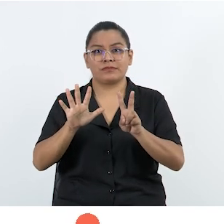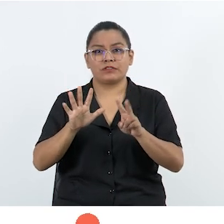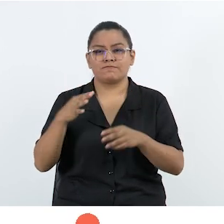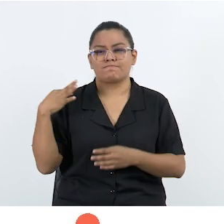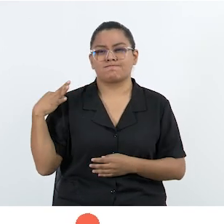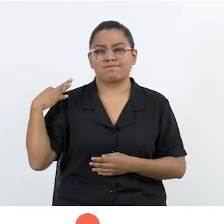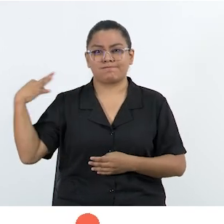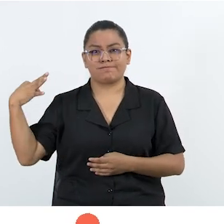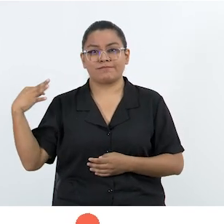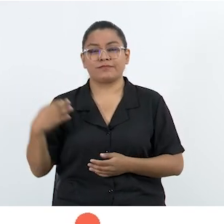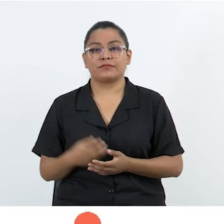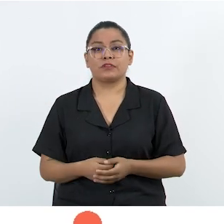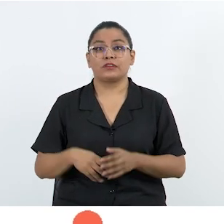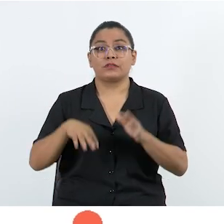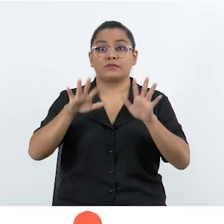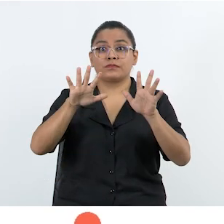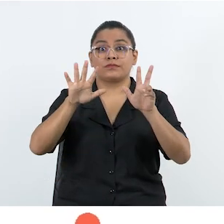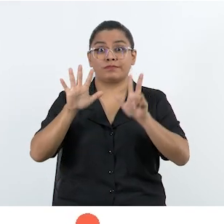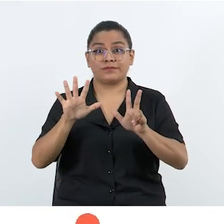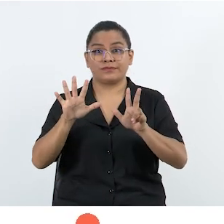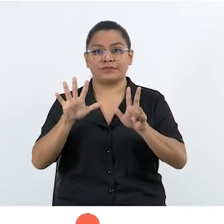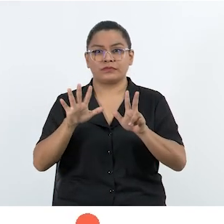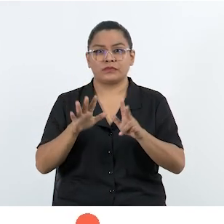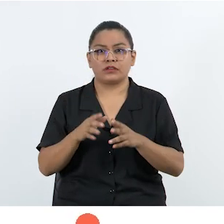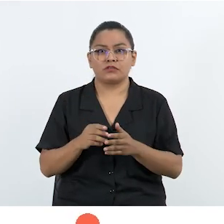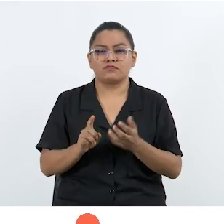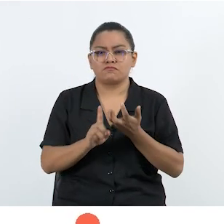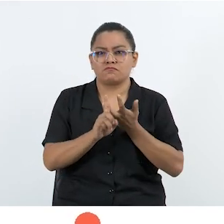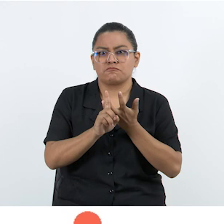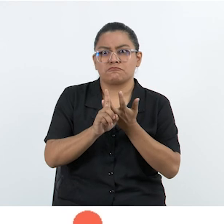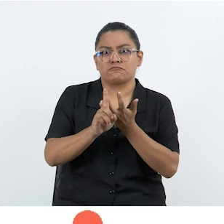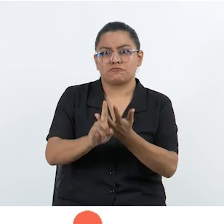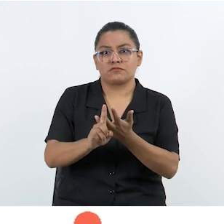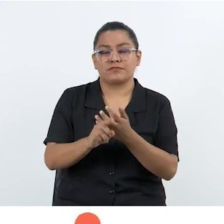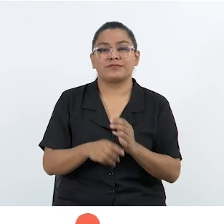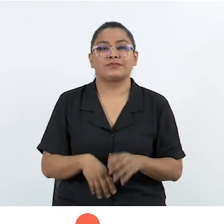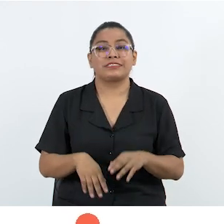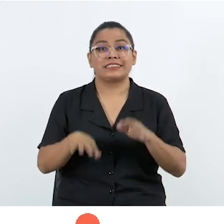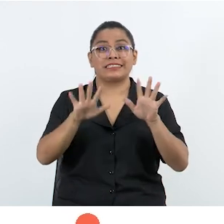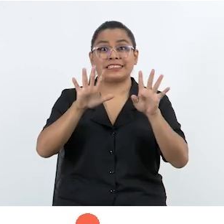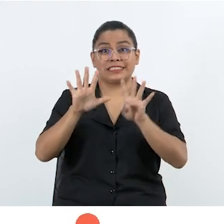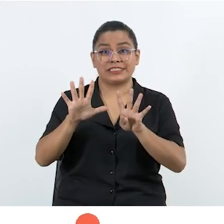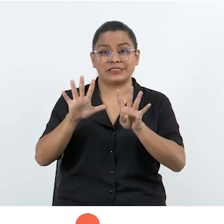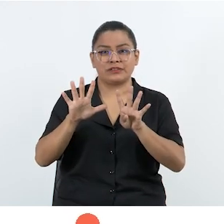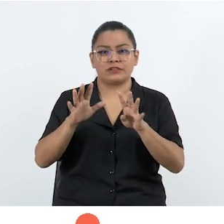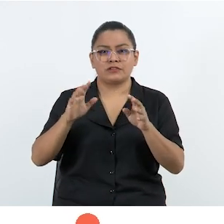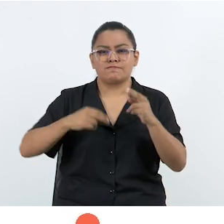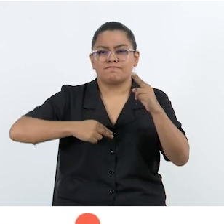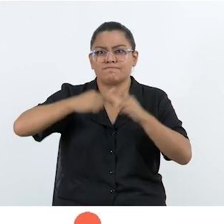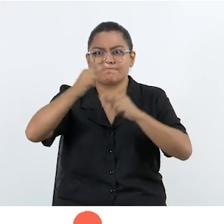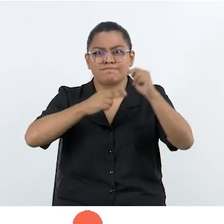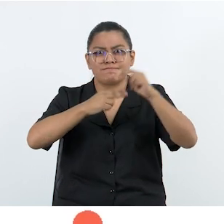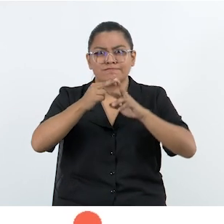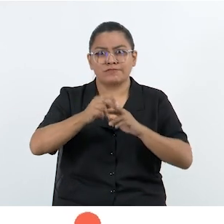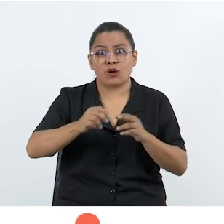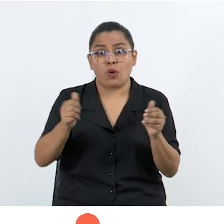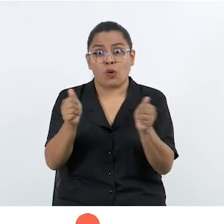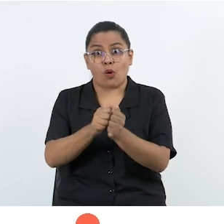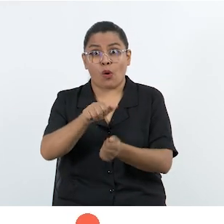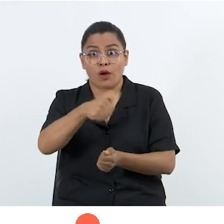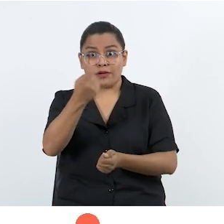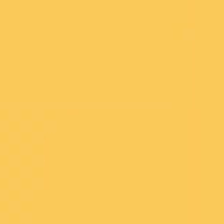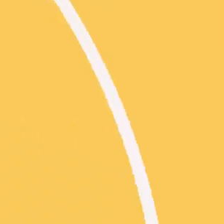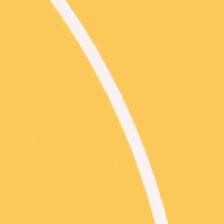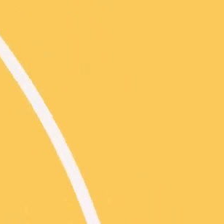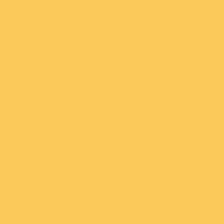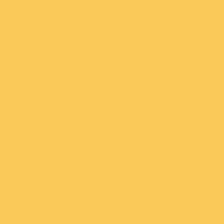17. Imitando. 18. Guiando. 19. Construyendo con